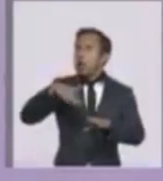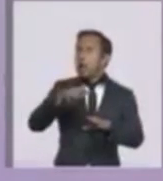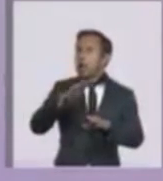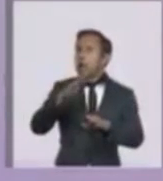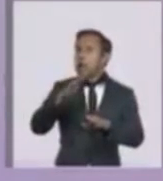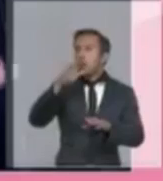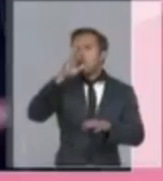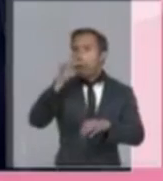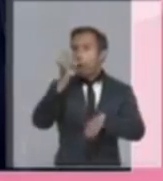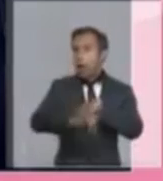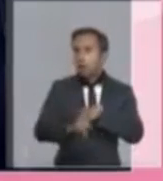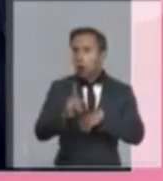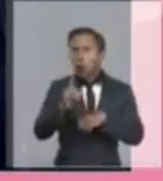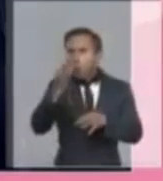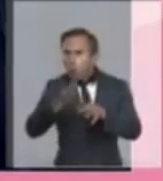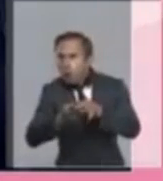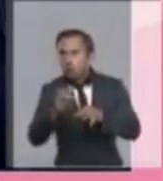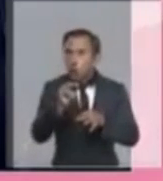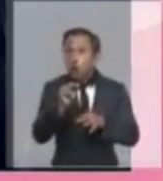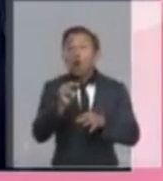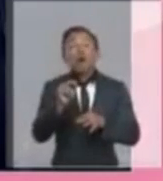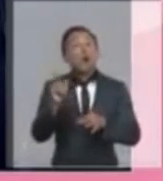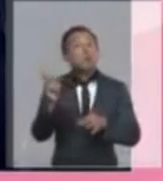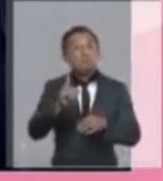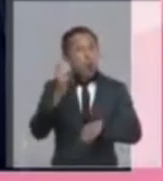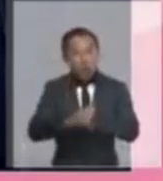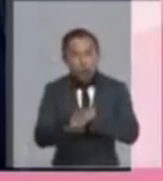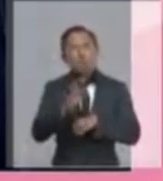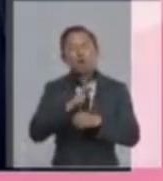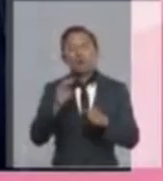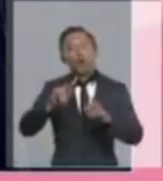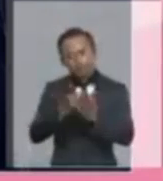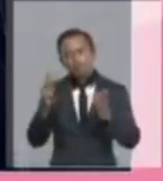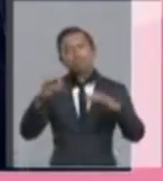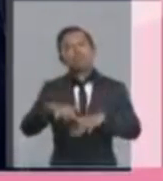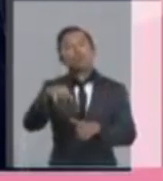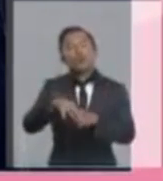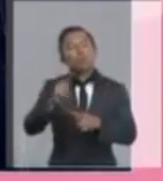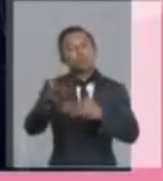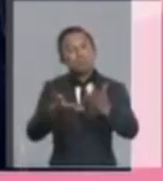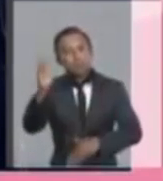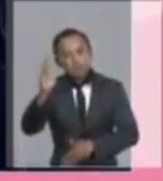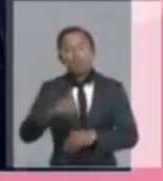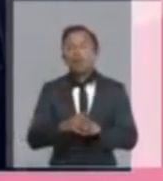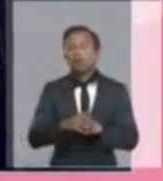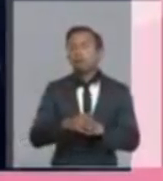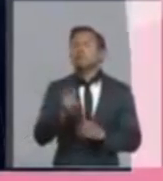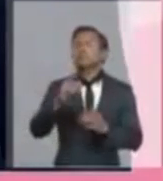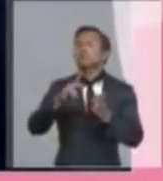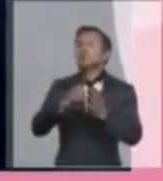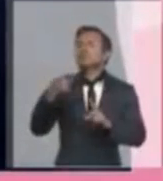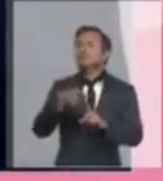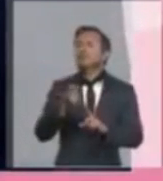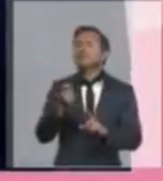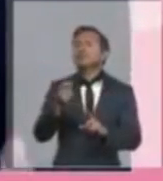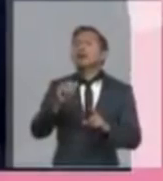el que falló fue el Congreso, ahí se ve reflejado también. Déjeme preguntarle, candidato, usted hoy representa aquí al partido que más rechazo genera entre los